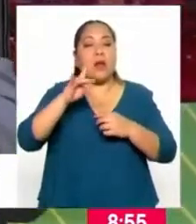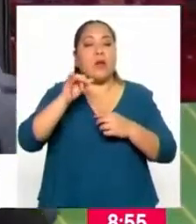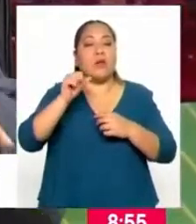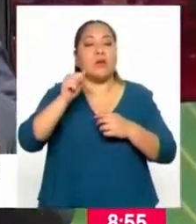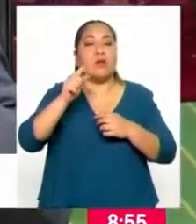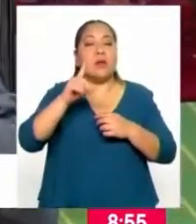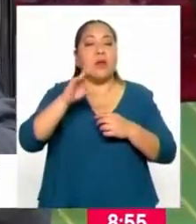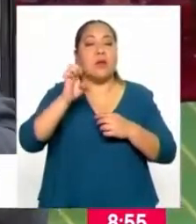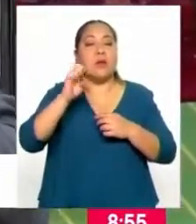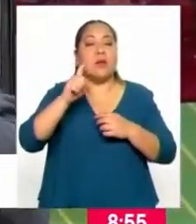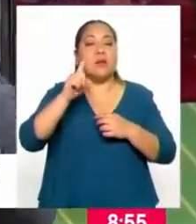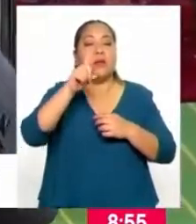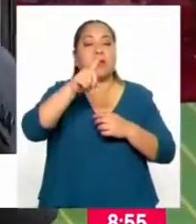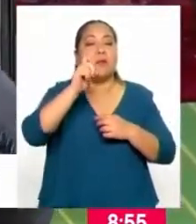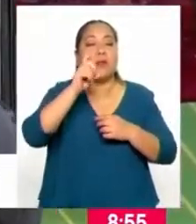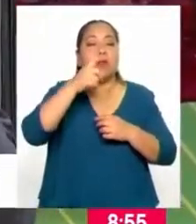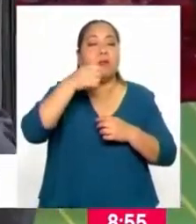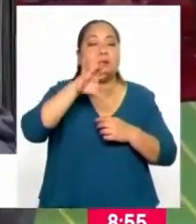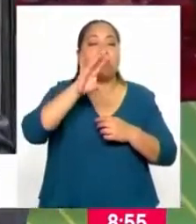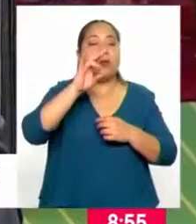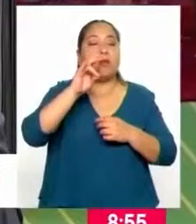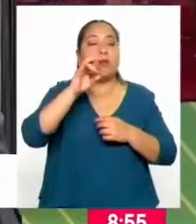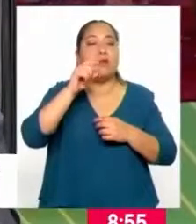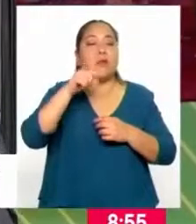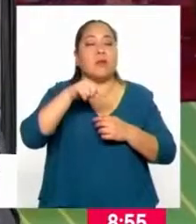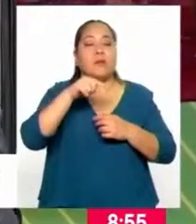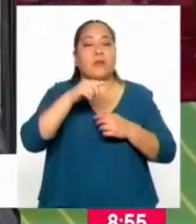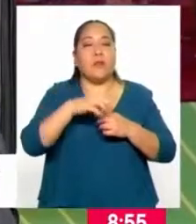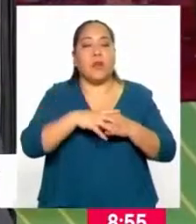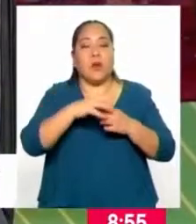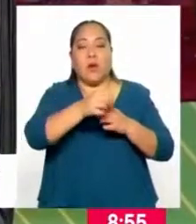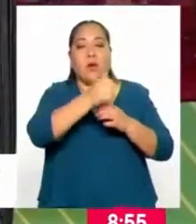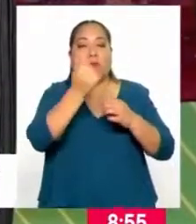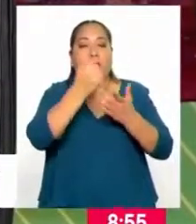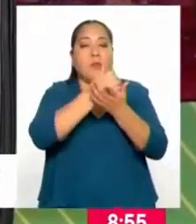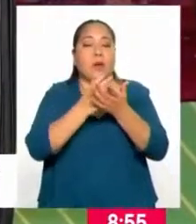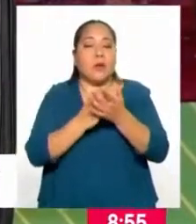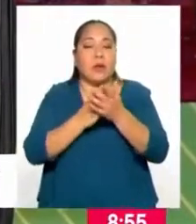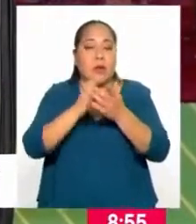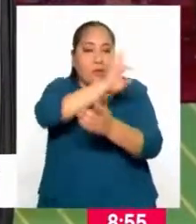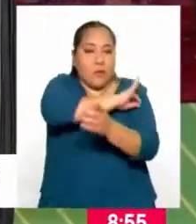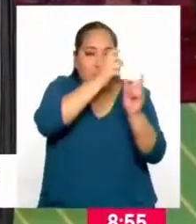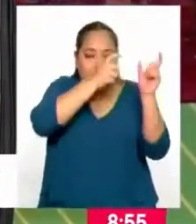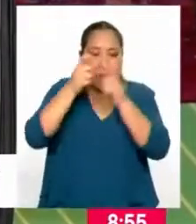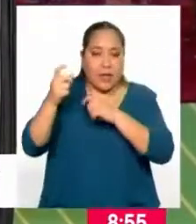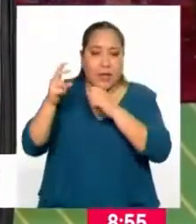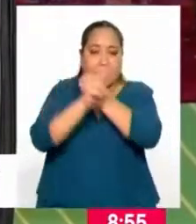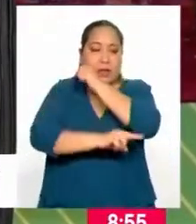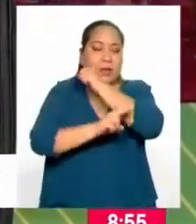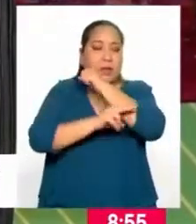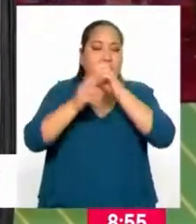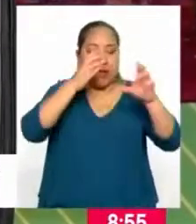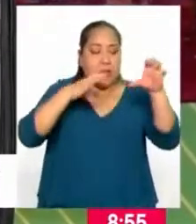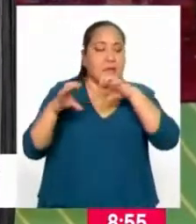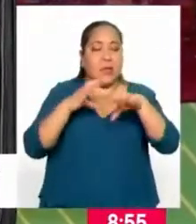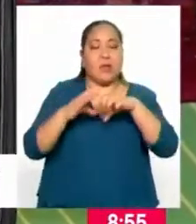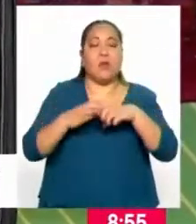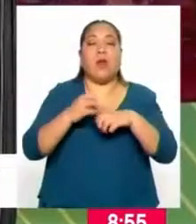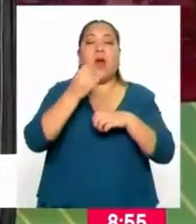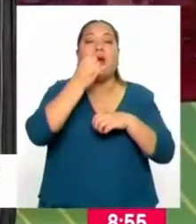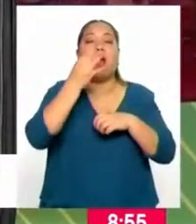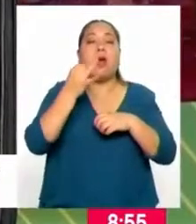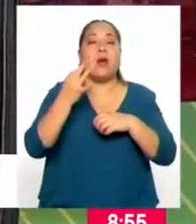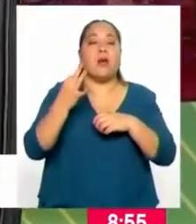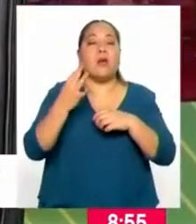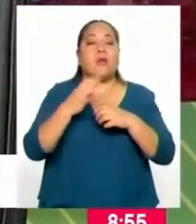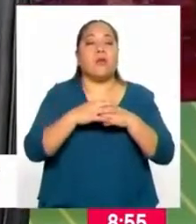parte. Otra parte pequeña todavía está en el Ministerio Público, en la Fiscalía de la Nación, y se están haciendo algunas diligencias